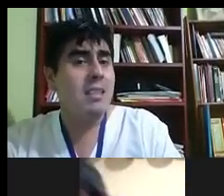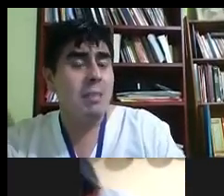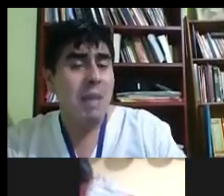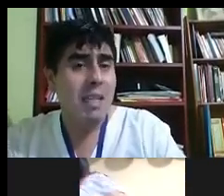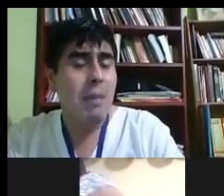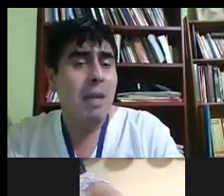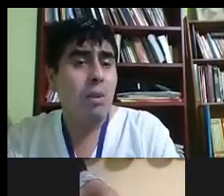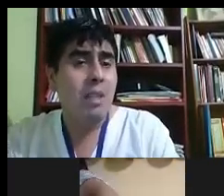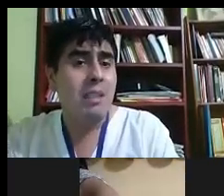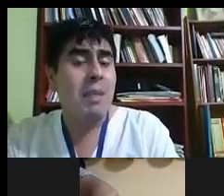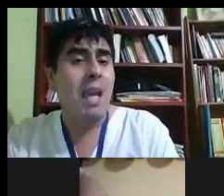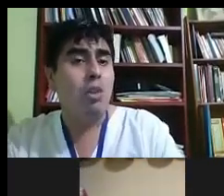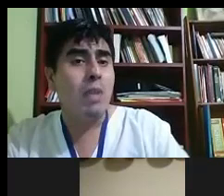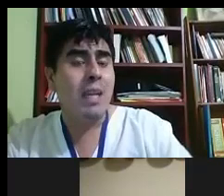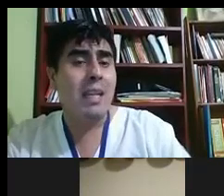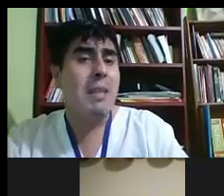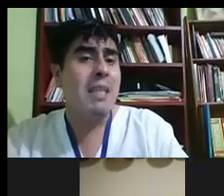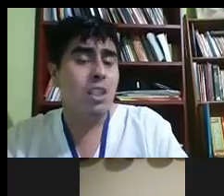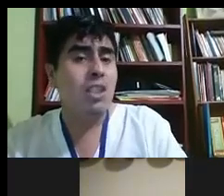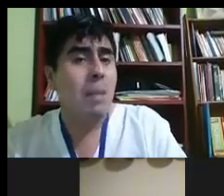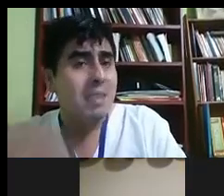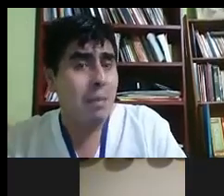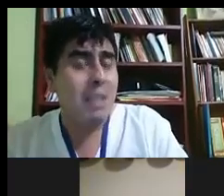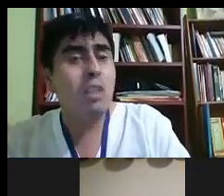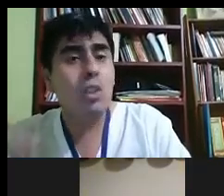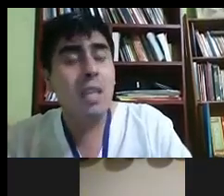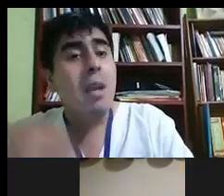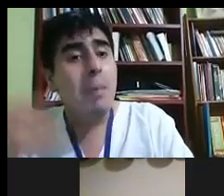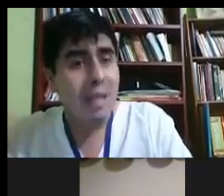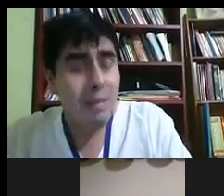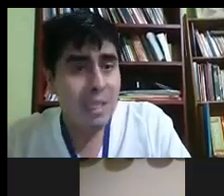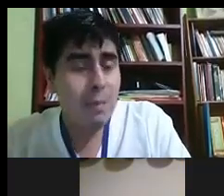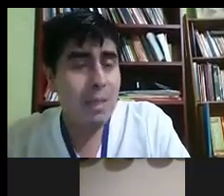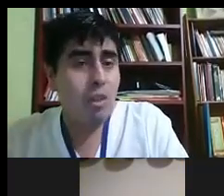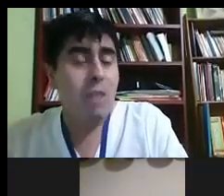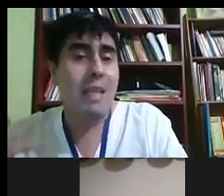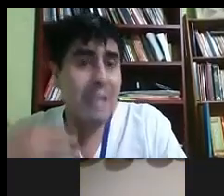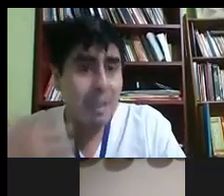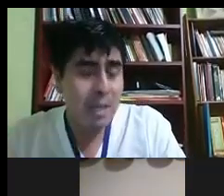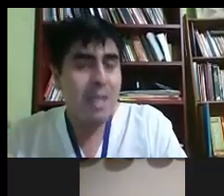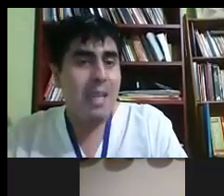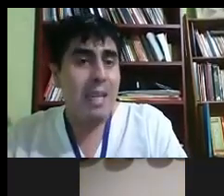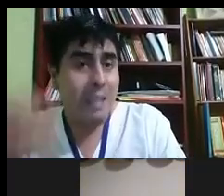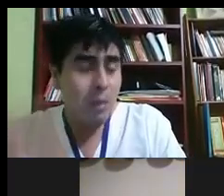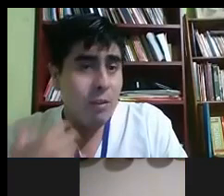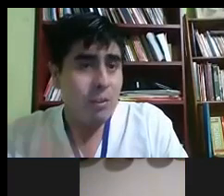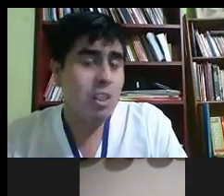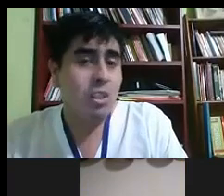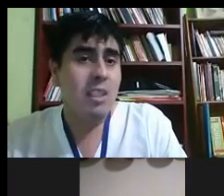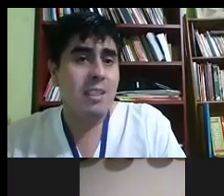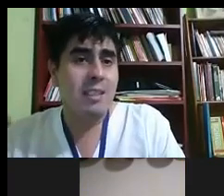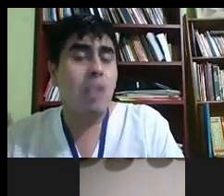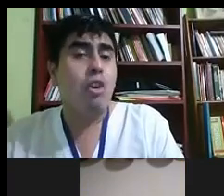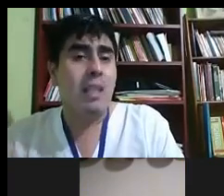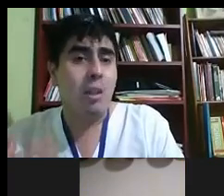realice sin mascarilla para poder también ayudar a que la ventilación sea más amplia. De hecho, que para las medidas respiratorias y para terapia, el terapeuta físico sí